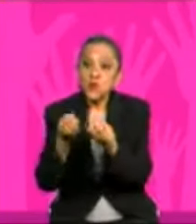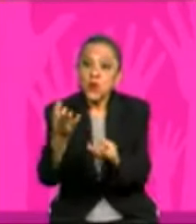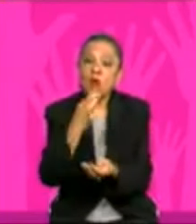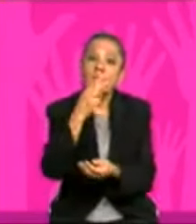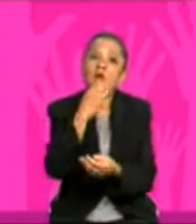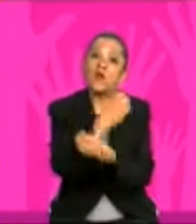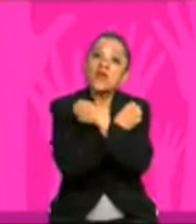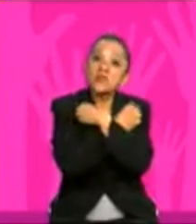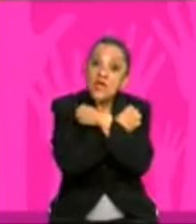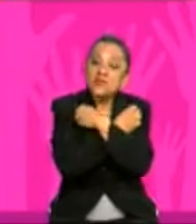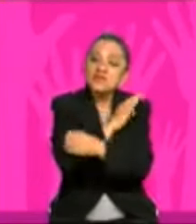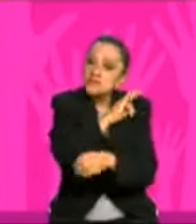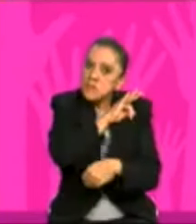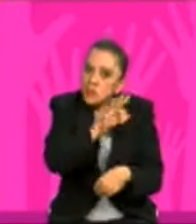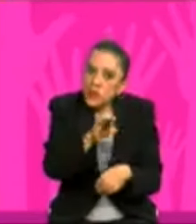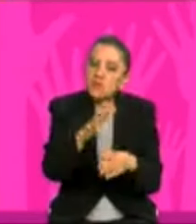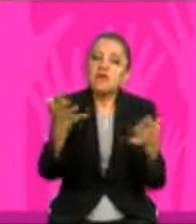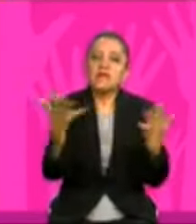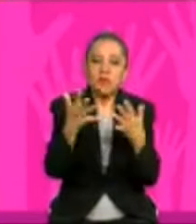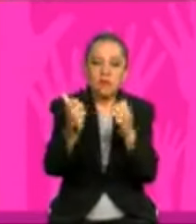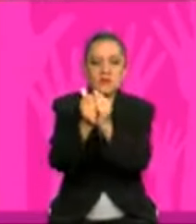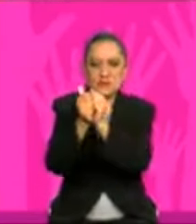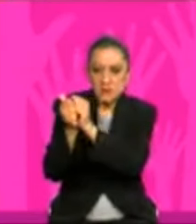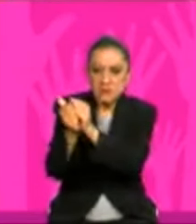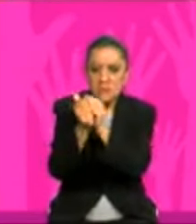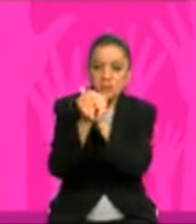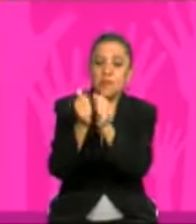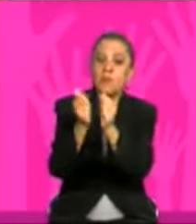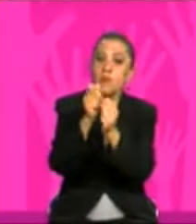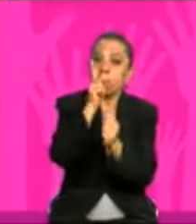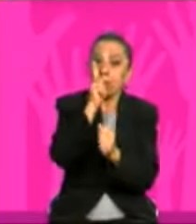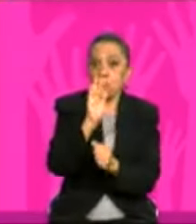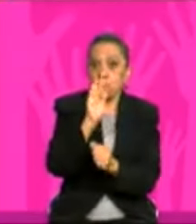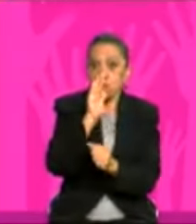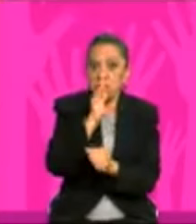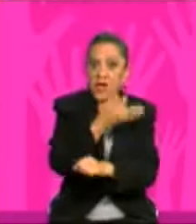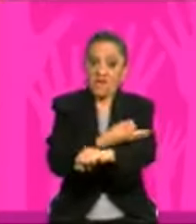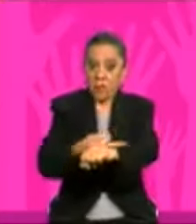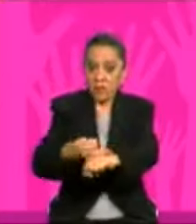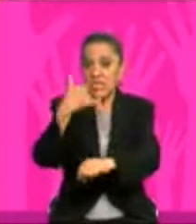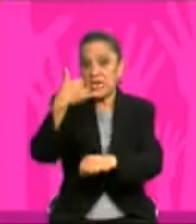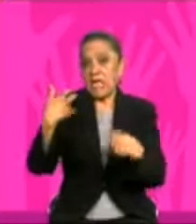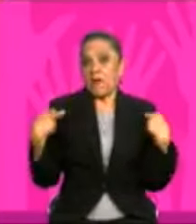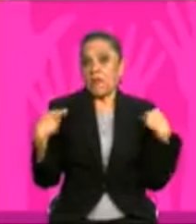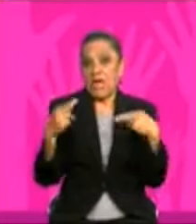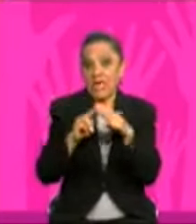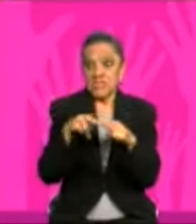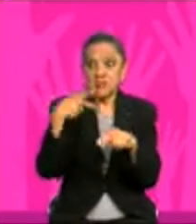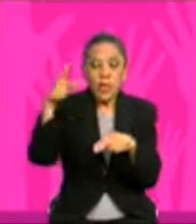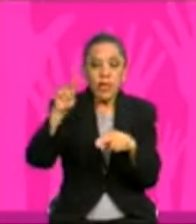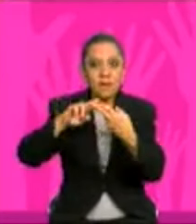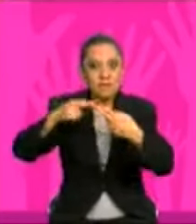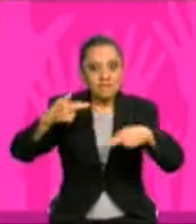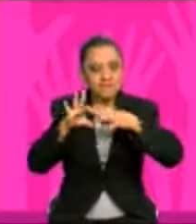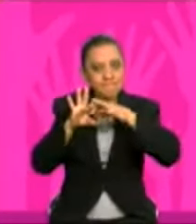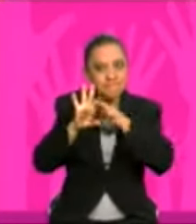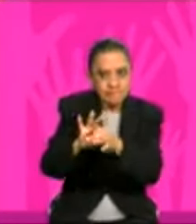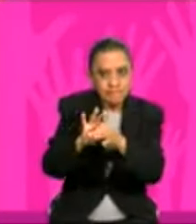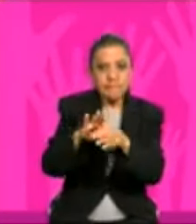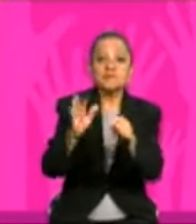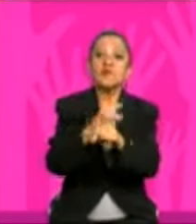educación posible, y lo vamos a hacer de la mano de los padres de familia y de los maestros, que serán nuestros aliados, porque el